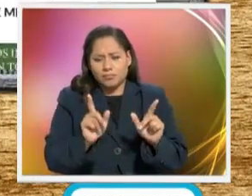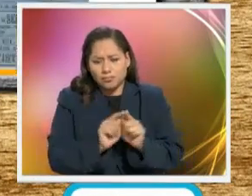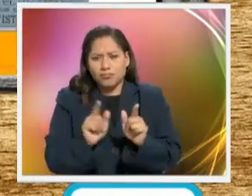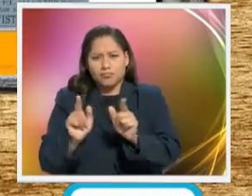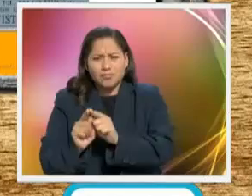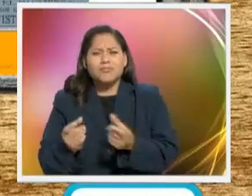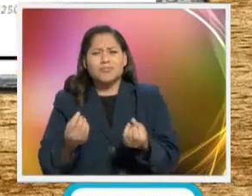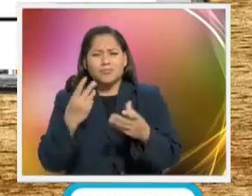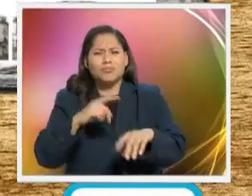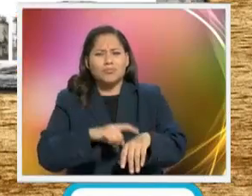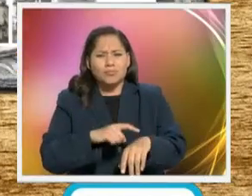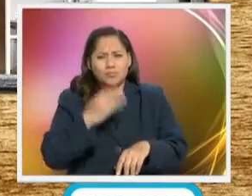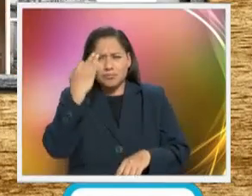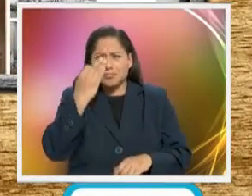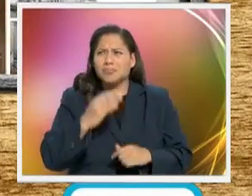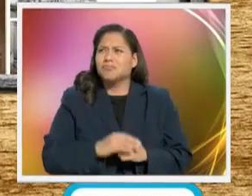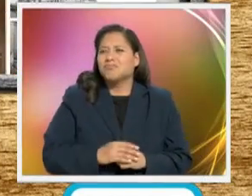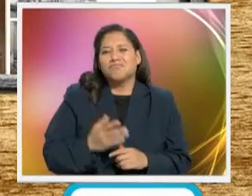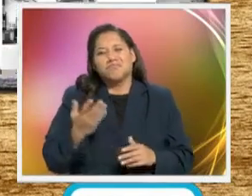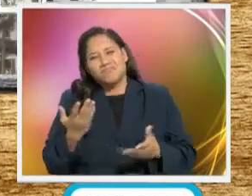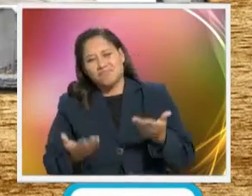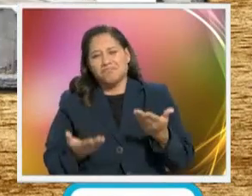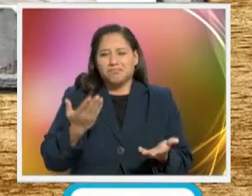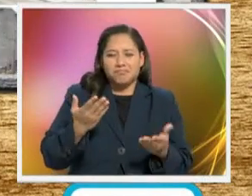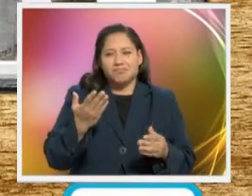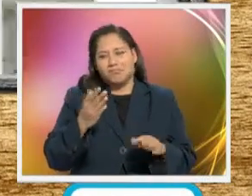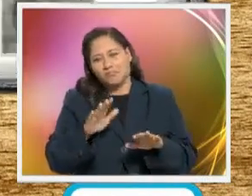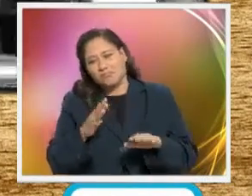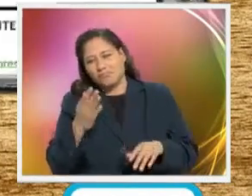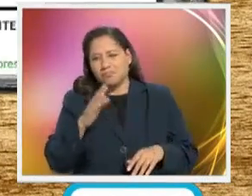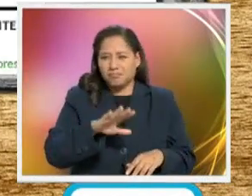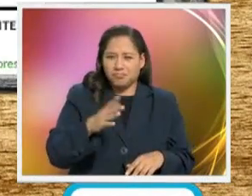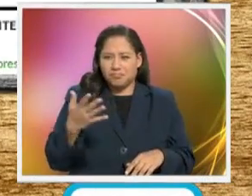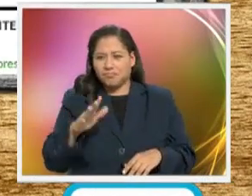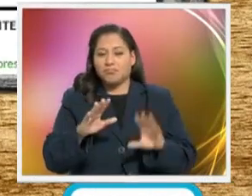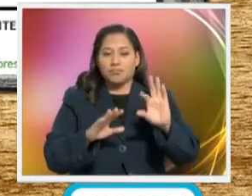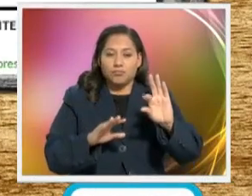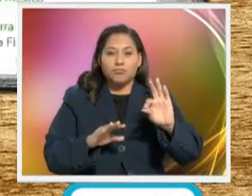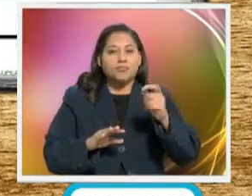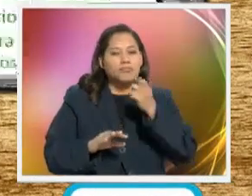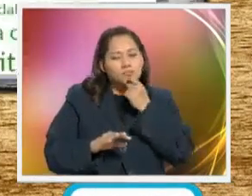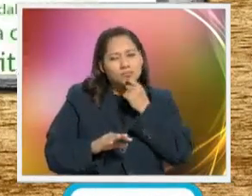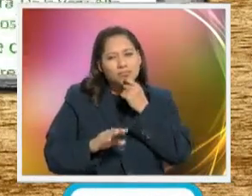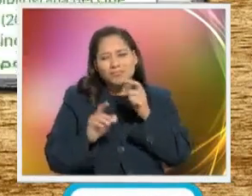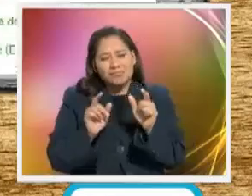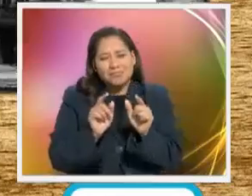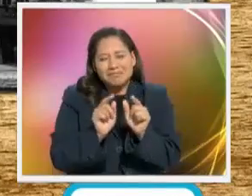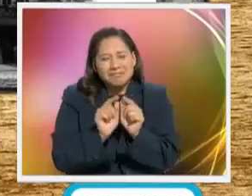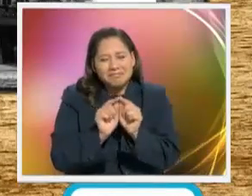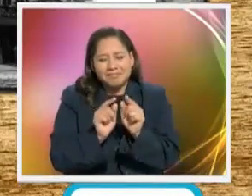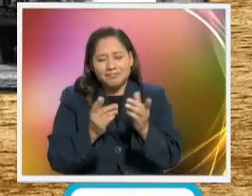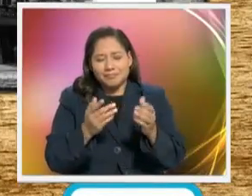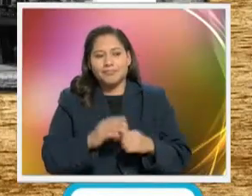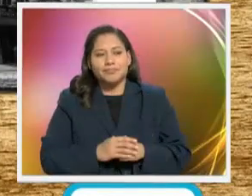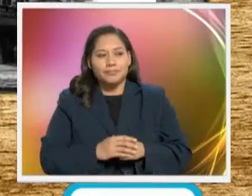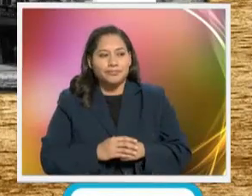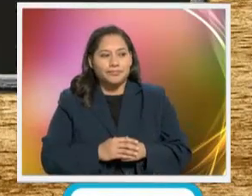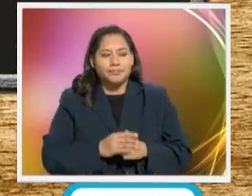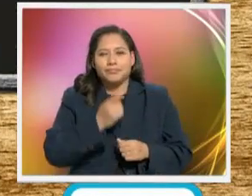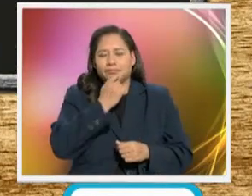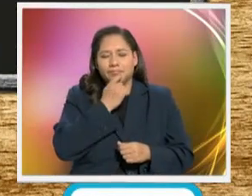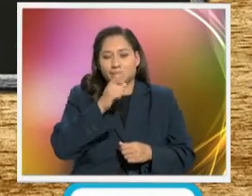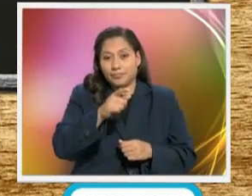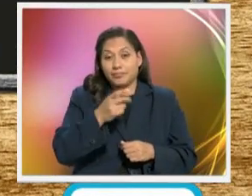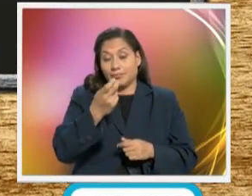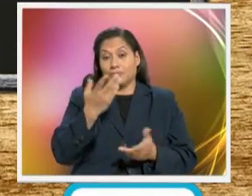cuánto tiempo? Yo creo que variaban más o menos entre los 40 segundos y el primer Es que eran minuto. ¿Sabes una cosa? chiquititos. Otra cosa.